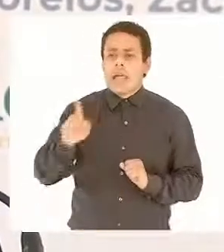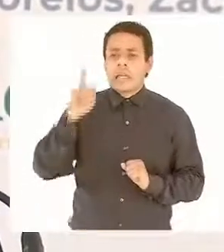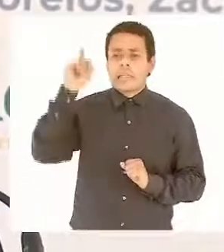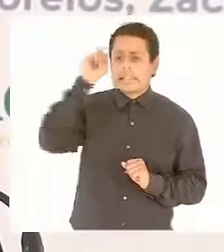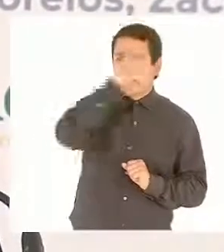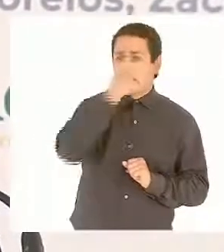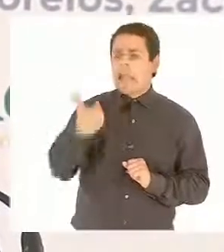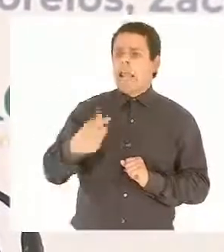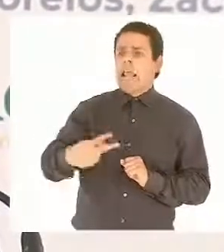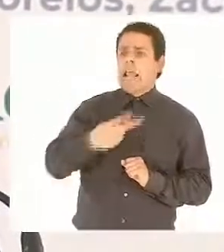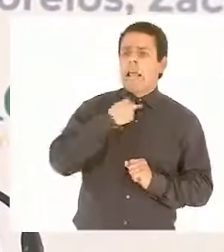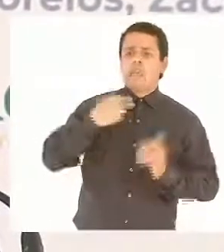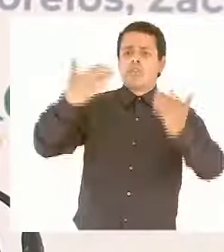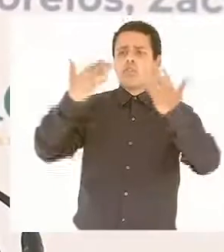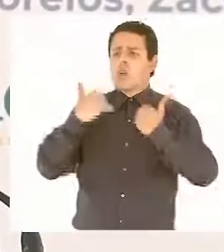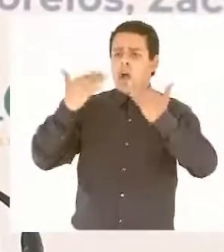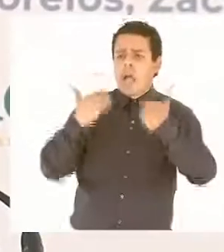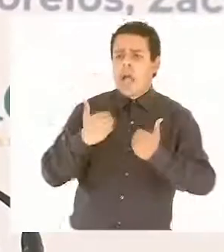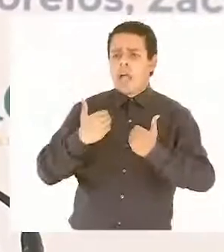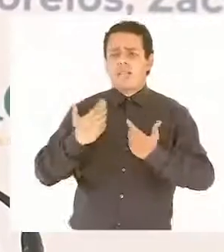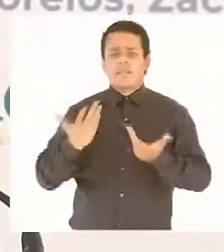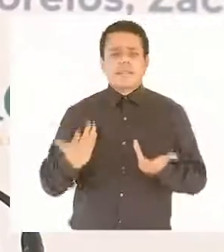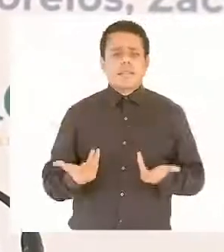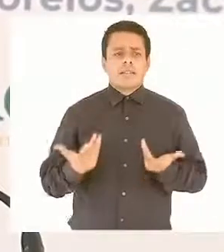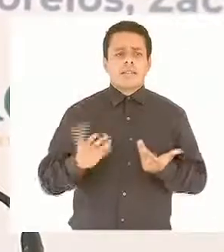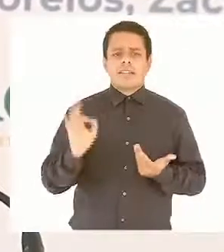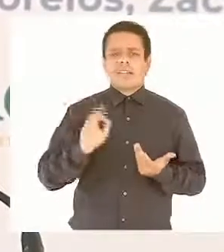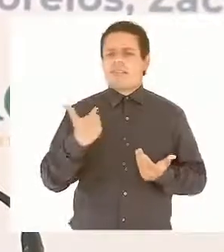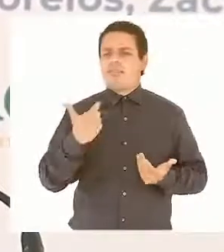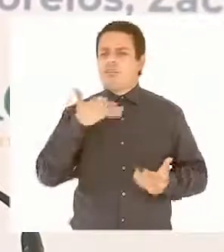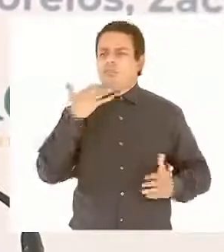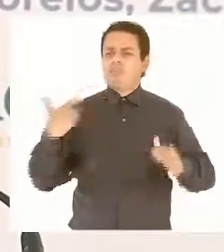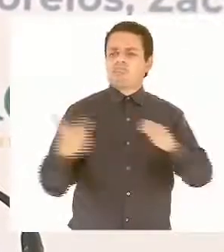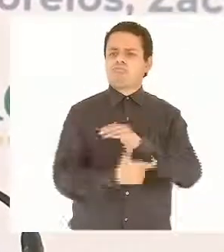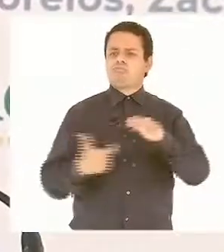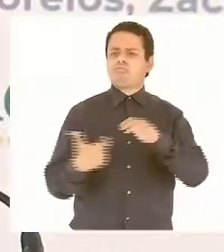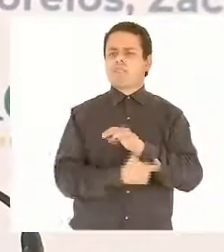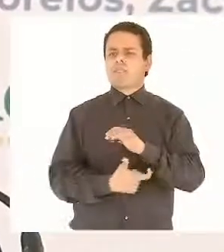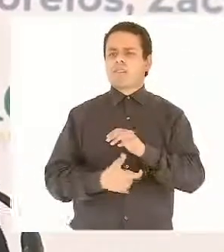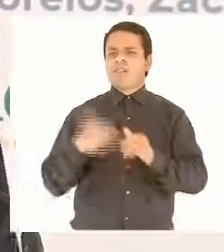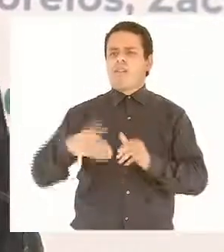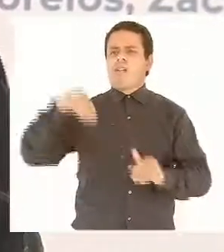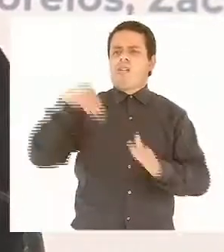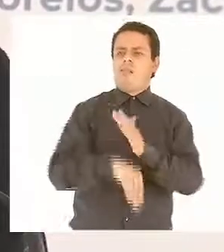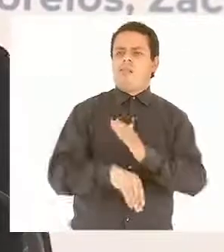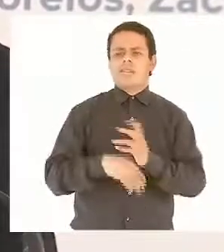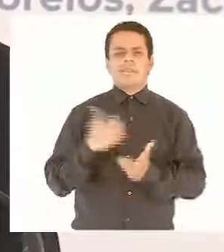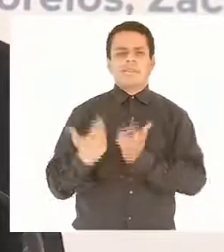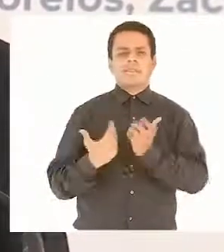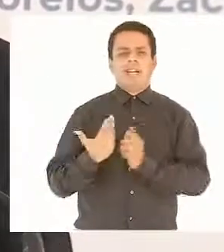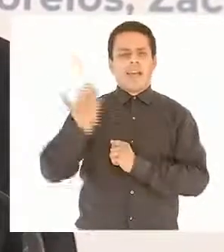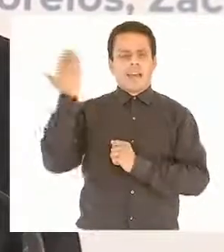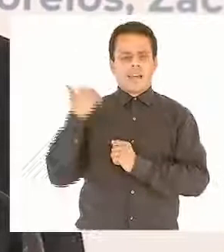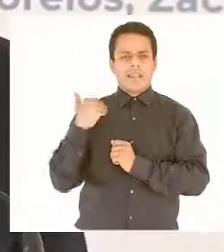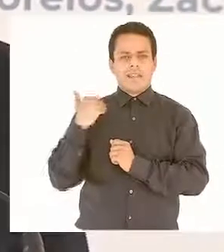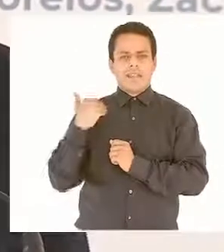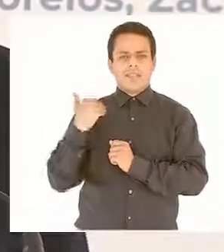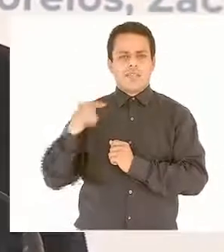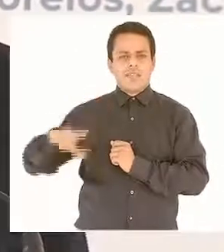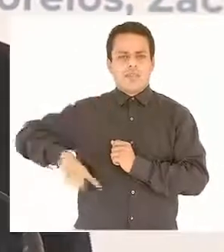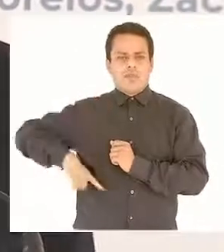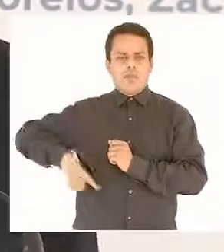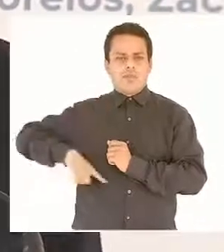crisis económica, financiera, por la corrupción, como sucedió durante el